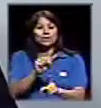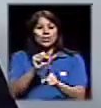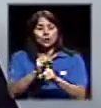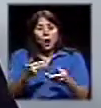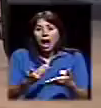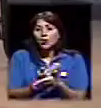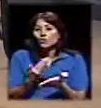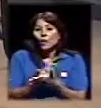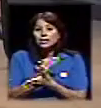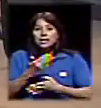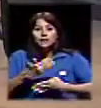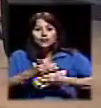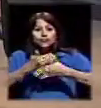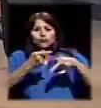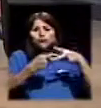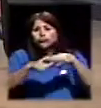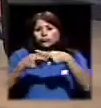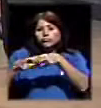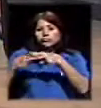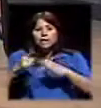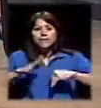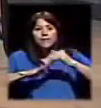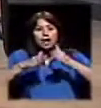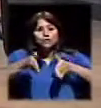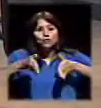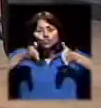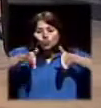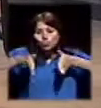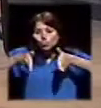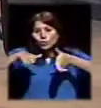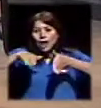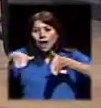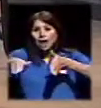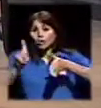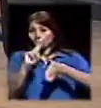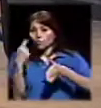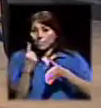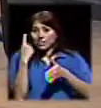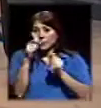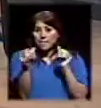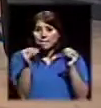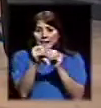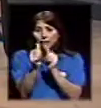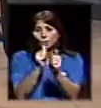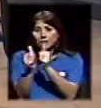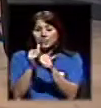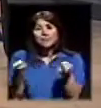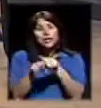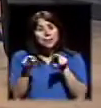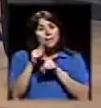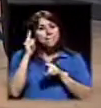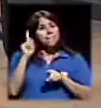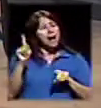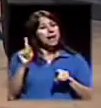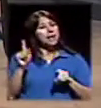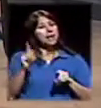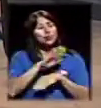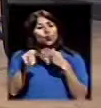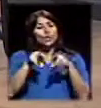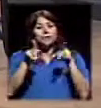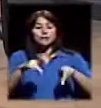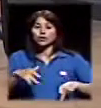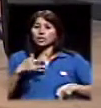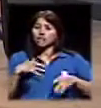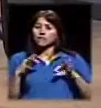infraestructura que requiere nuestro país, no solo para una mayor competitividad, sino para un mayor bienestar de todos los ciudadanos